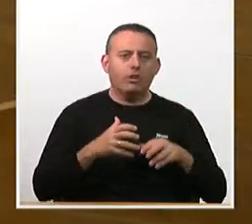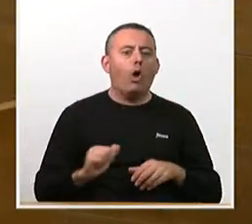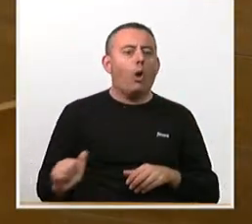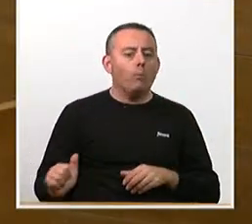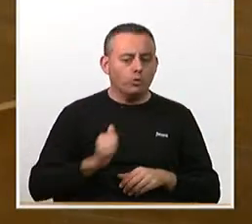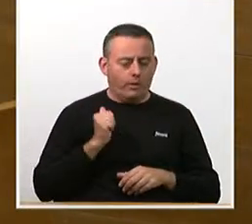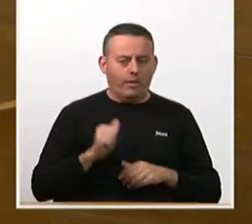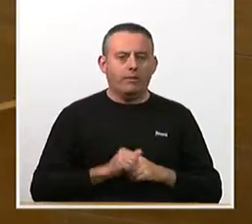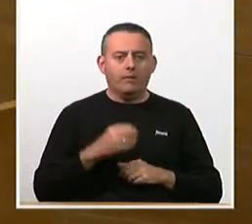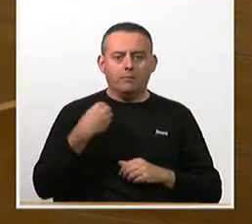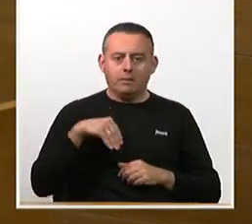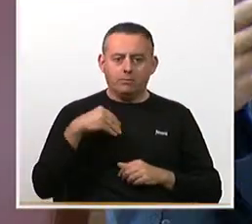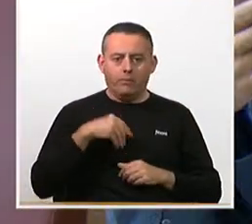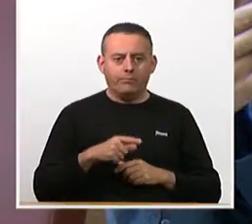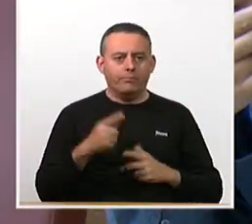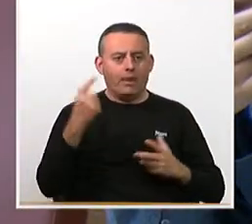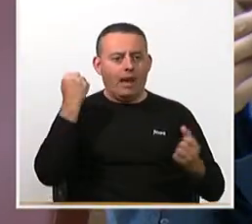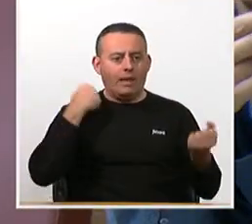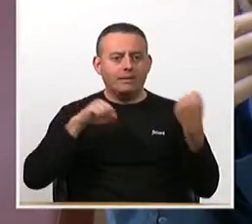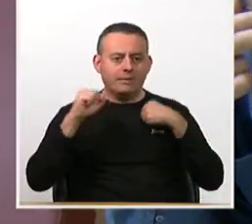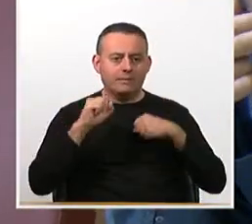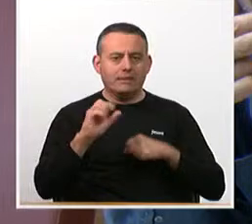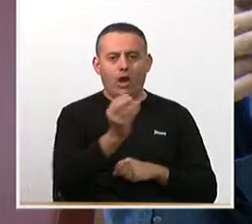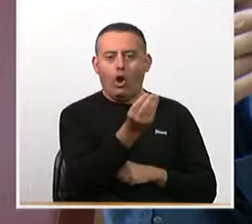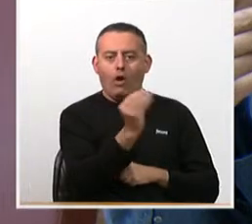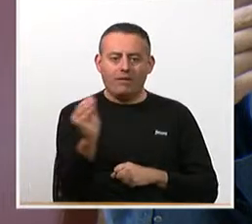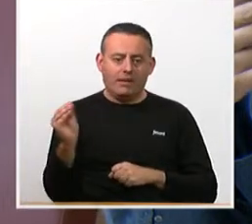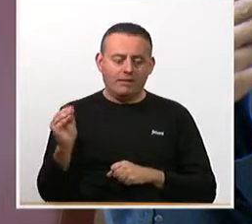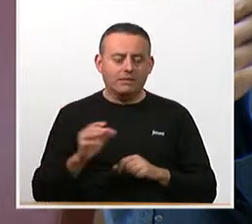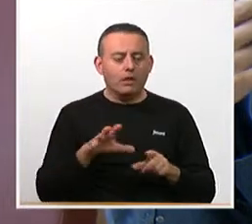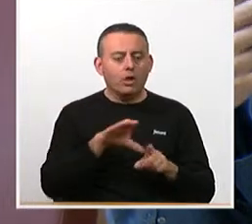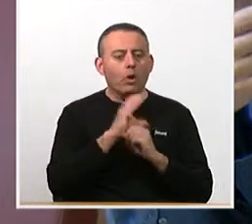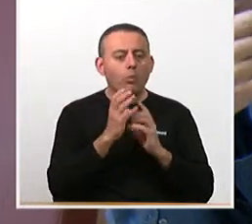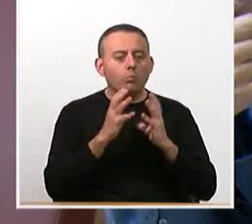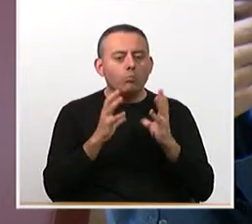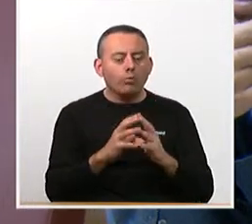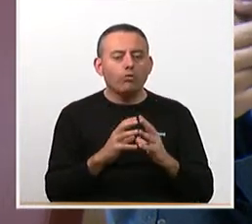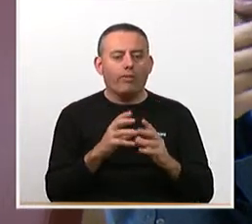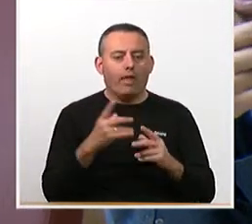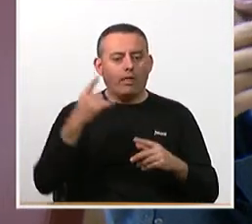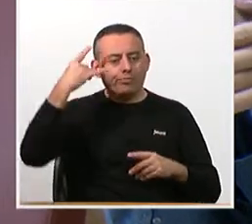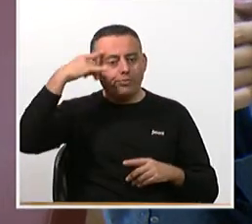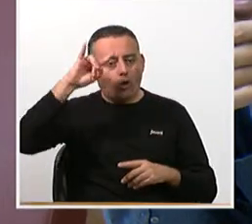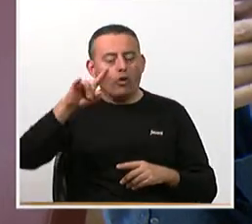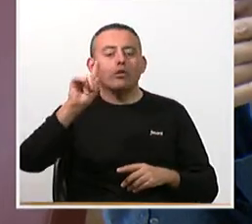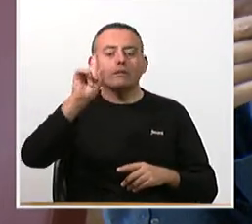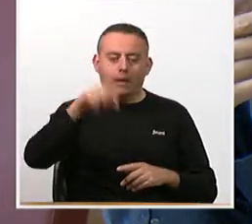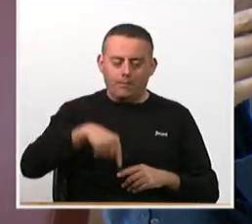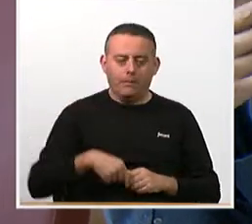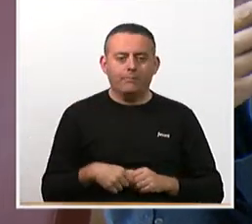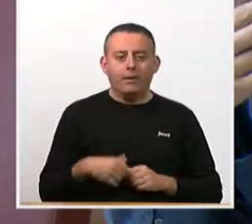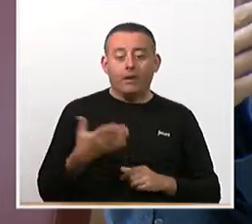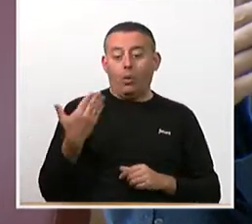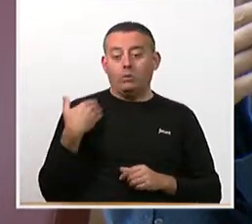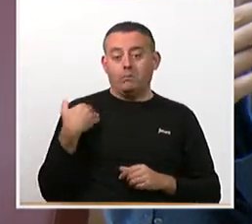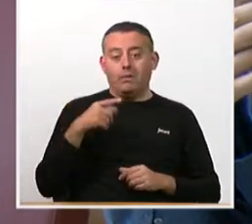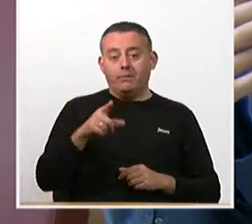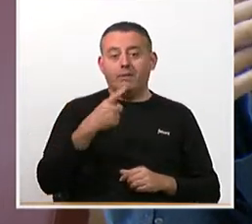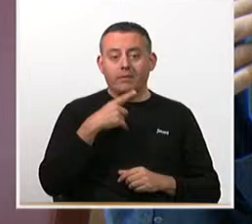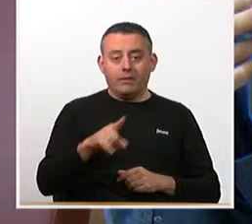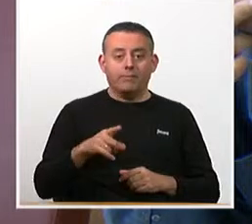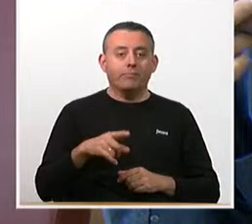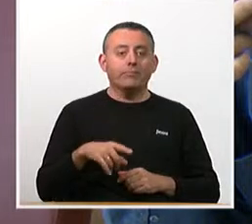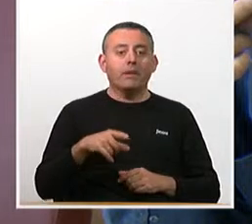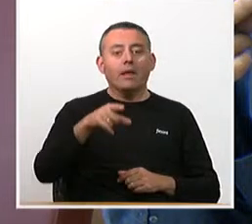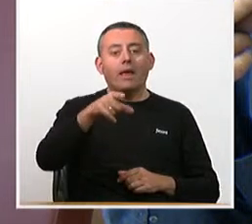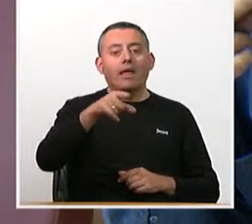son los artistas jóvenes del mundo cultural del toro y para terminar me habla usted de pufos del partido Popular de hace 10 años